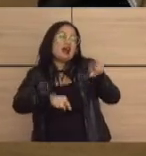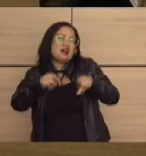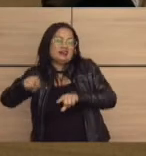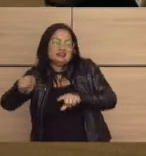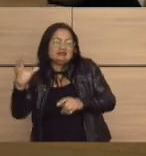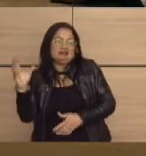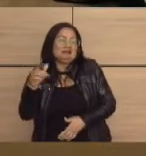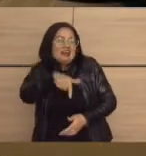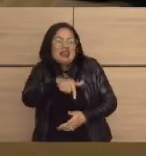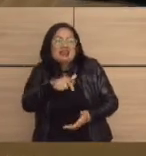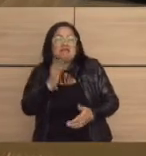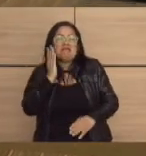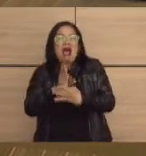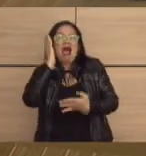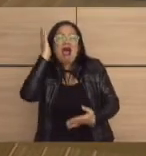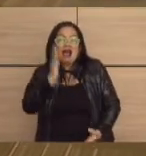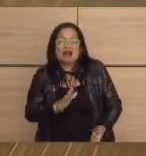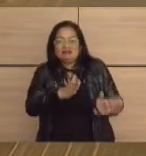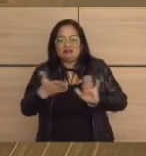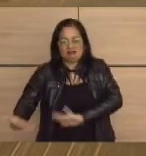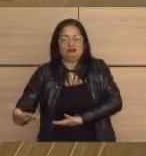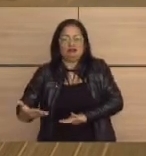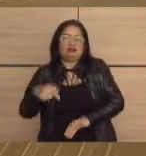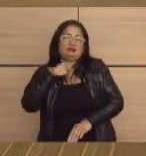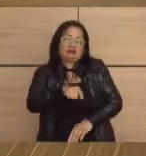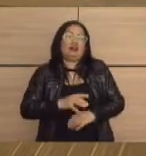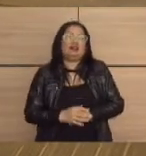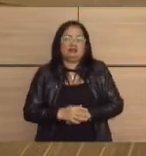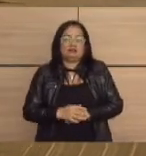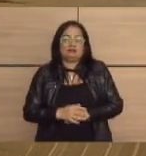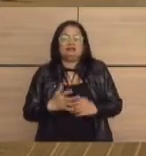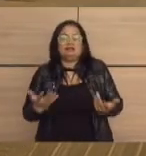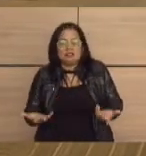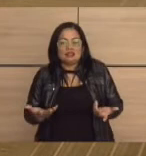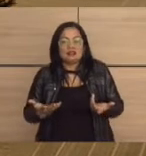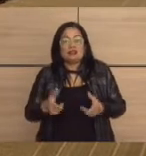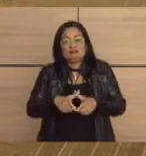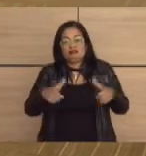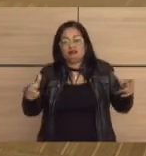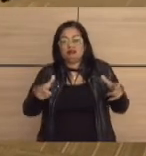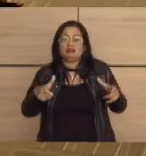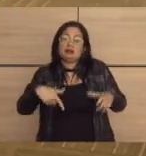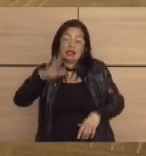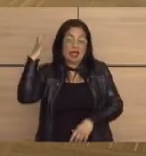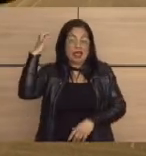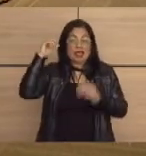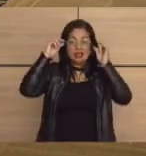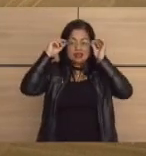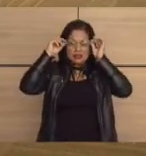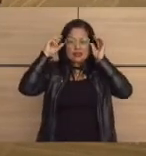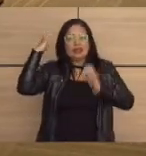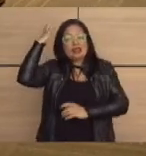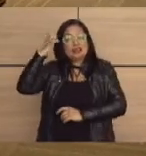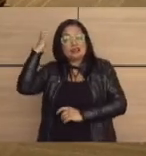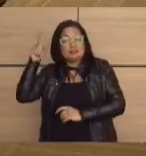genocidio, un implacable genocidio, muy típico no de los españoles, sino de la condición